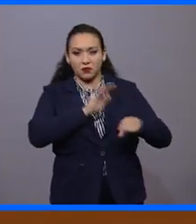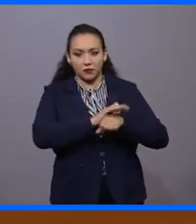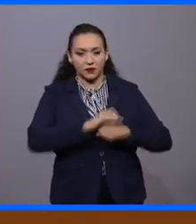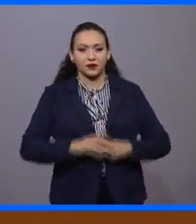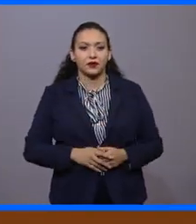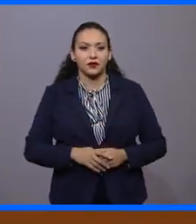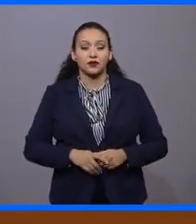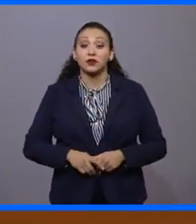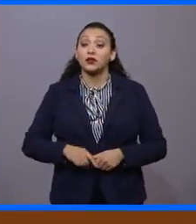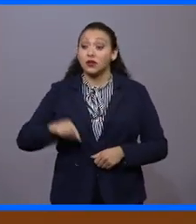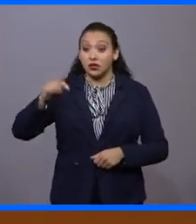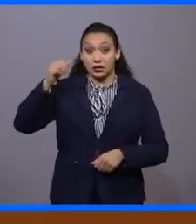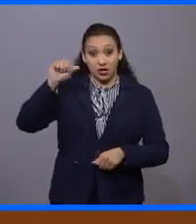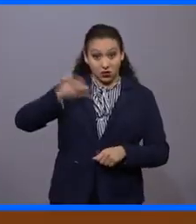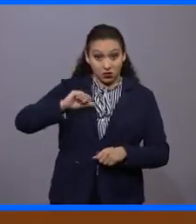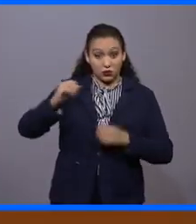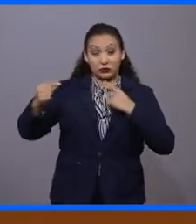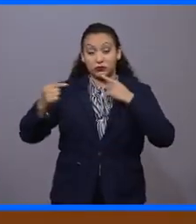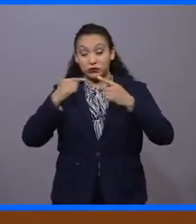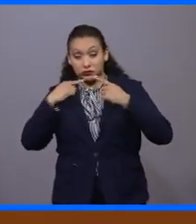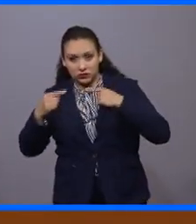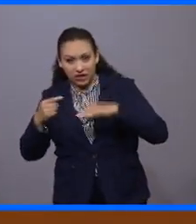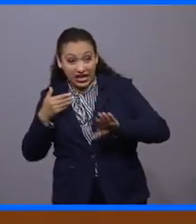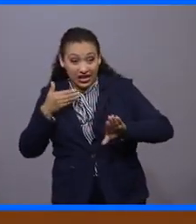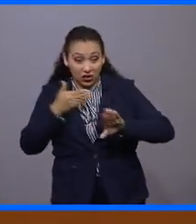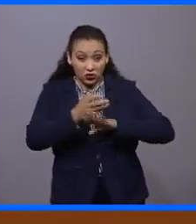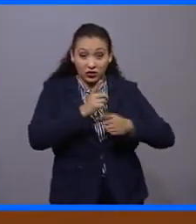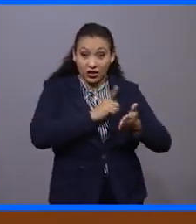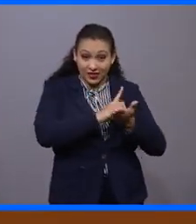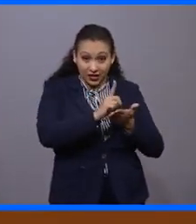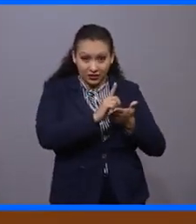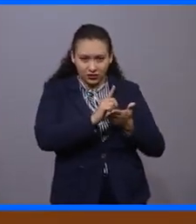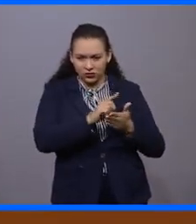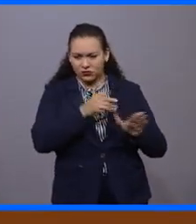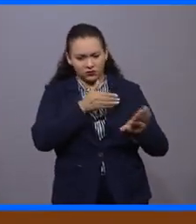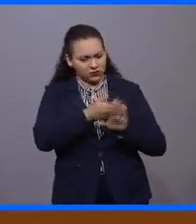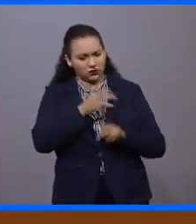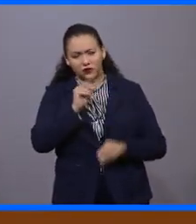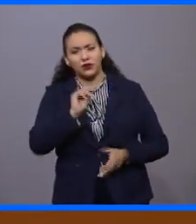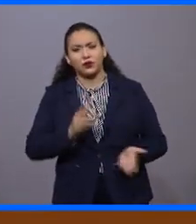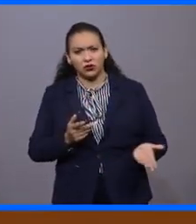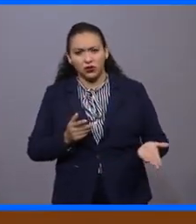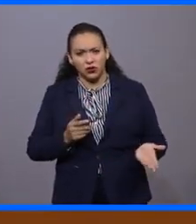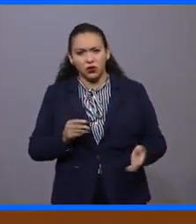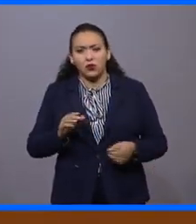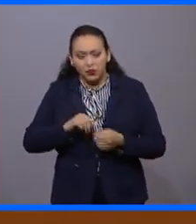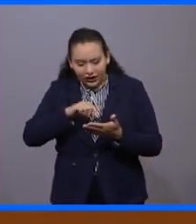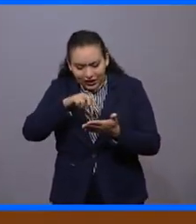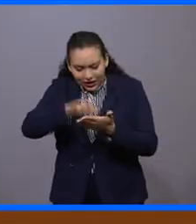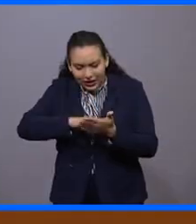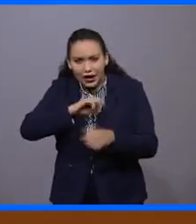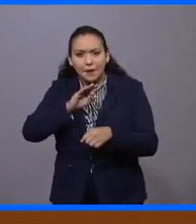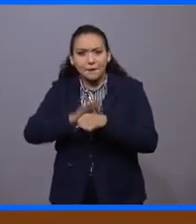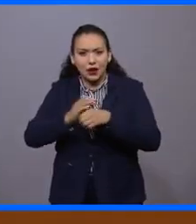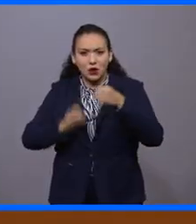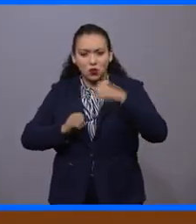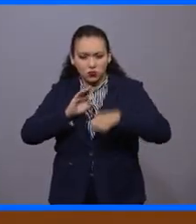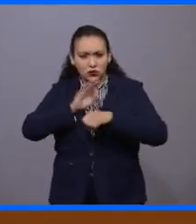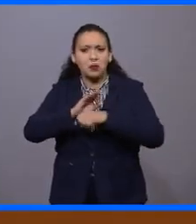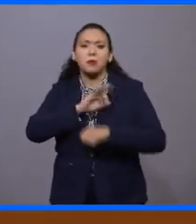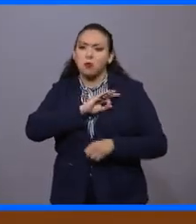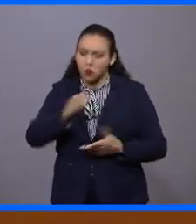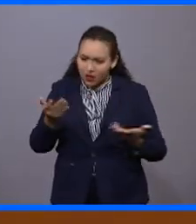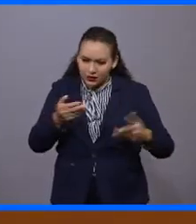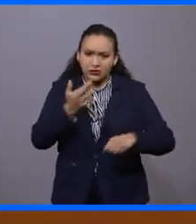aquí discutimos no afecta a derechos adquiridos, porque no modifica la esencia del juicio de